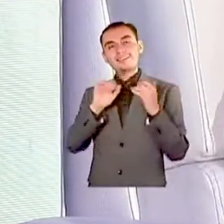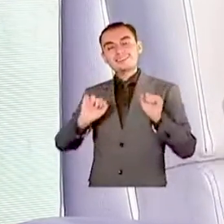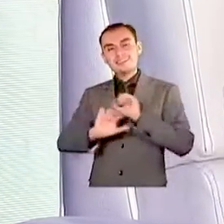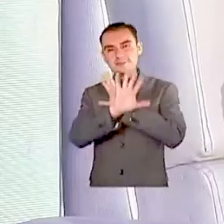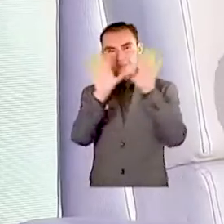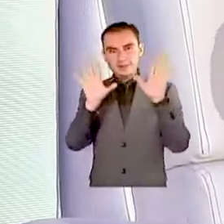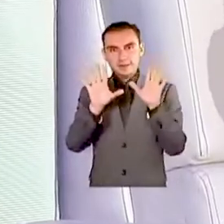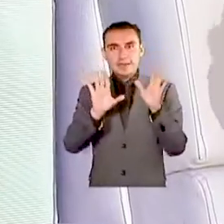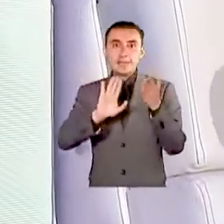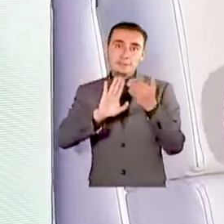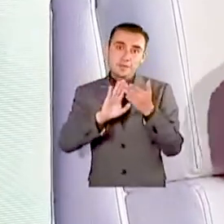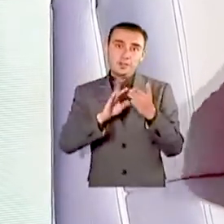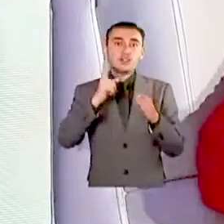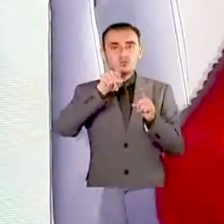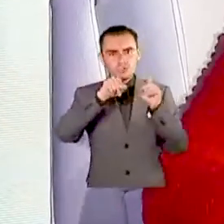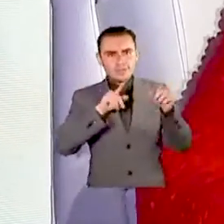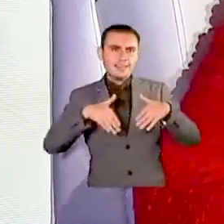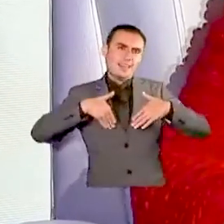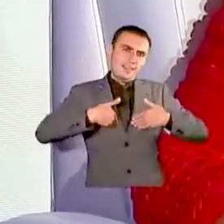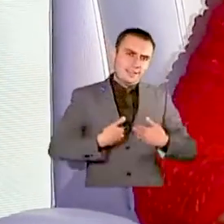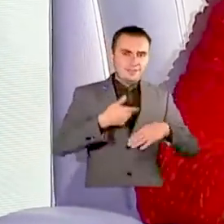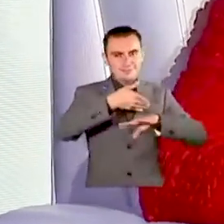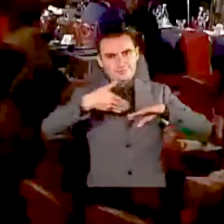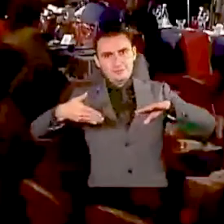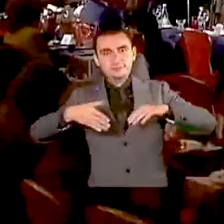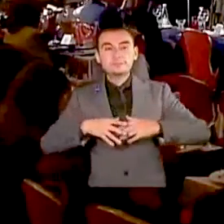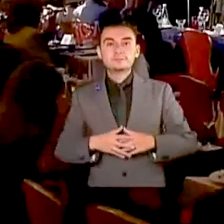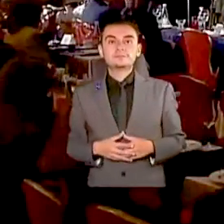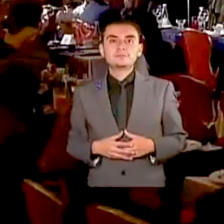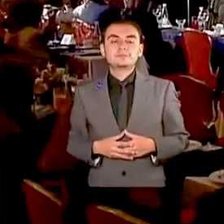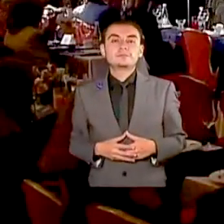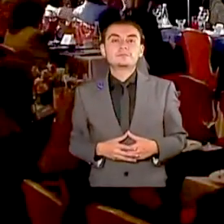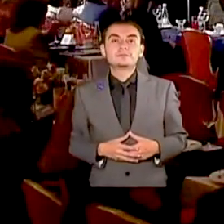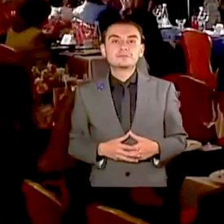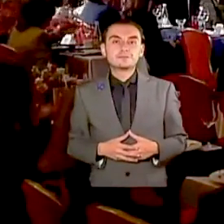mañana y excúsennos si los cansamos más de la cuenta.